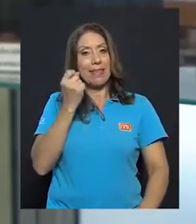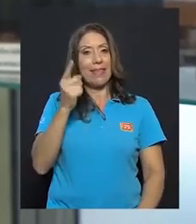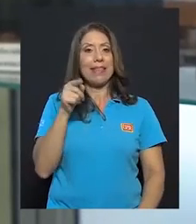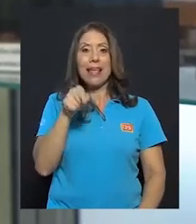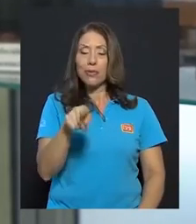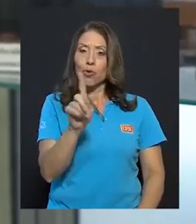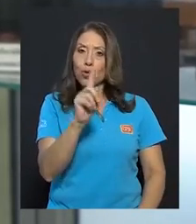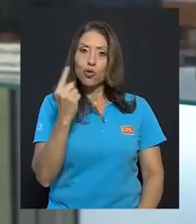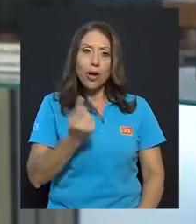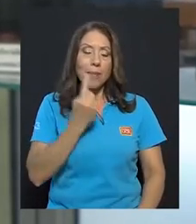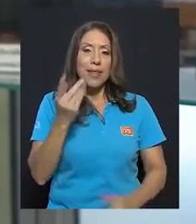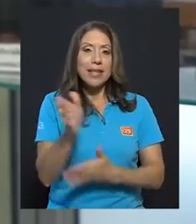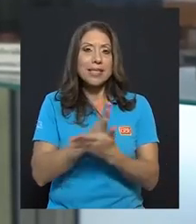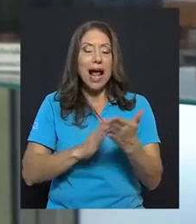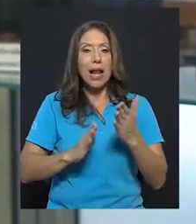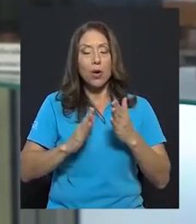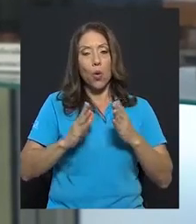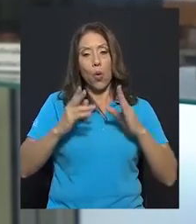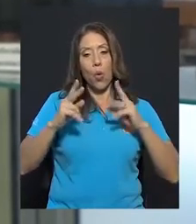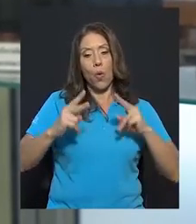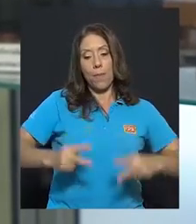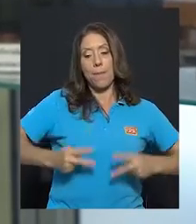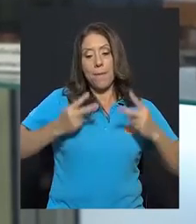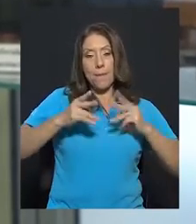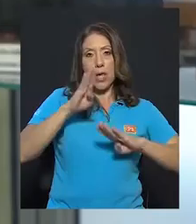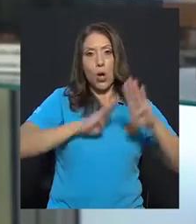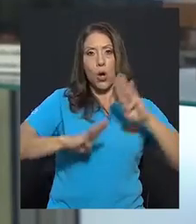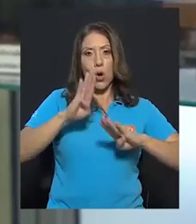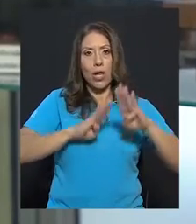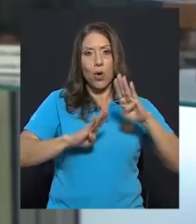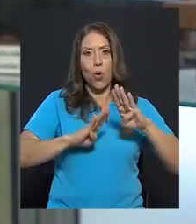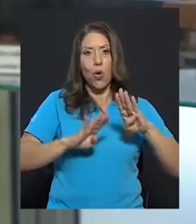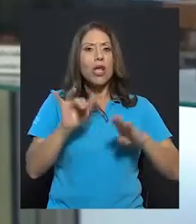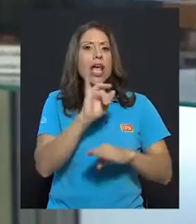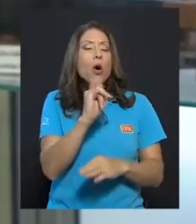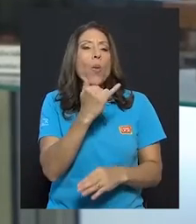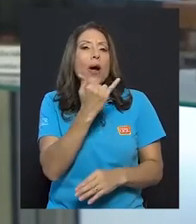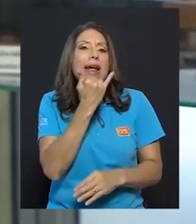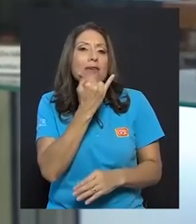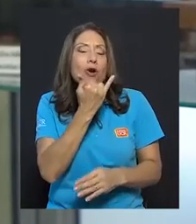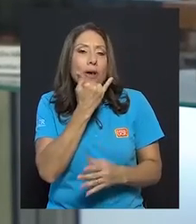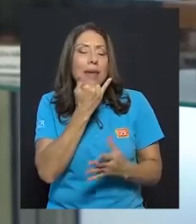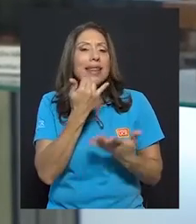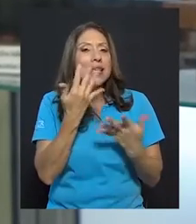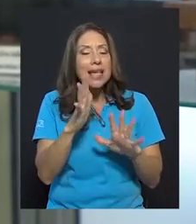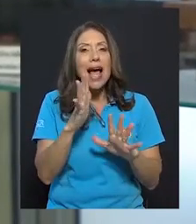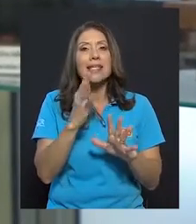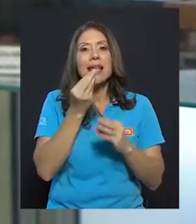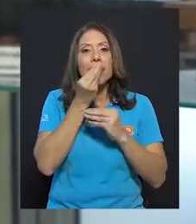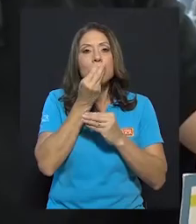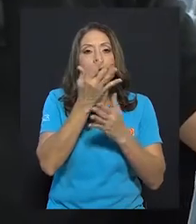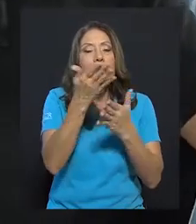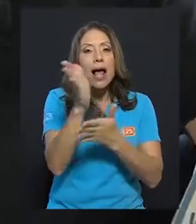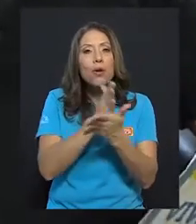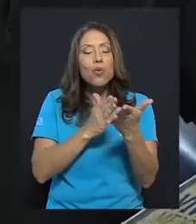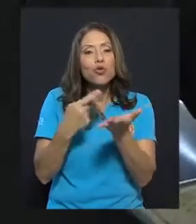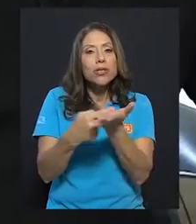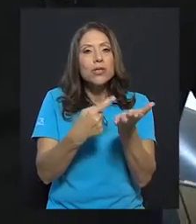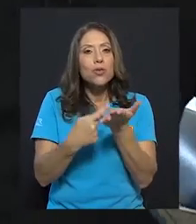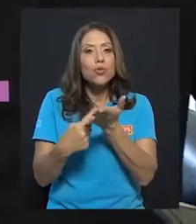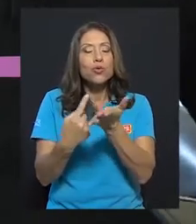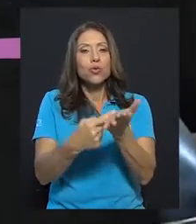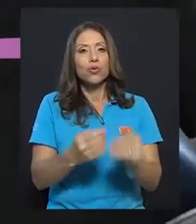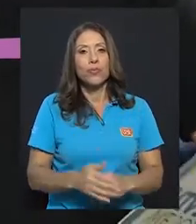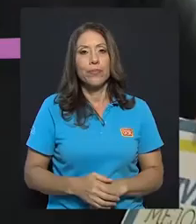esto no solamente es algo meramente biológico, que es como erróneamente tal vez se ha posicionado en algunos discursos. Uh-huh.